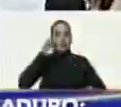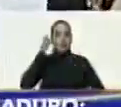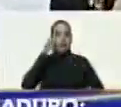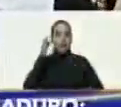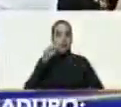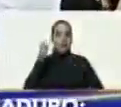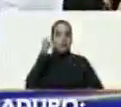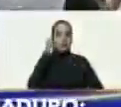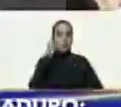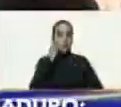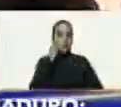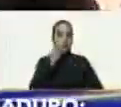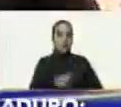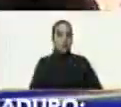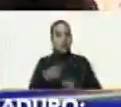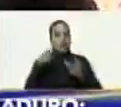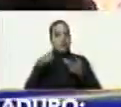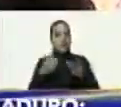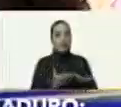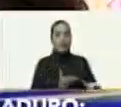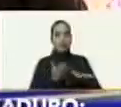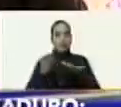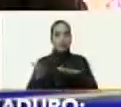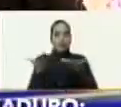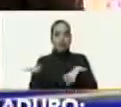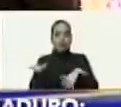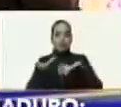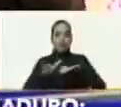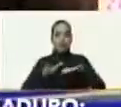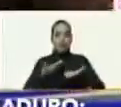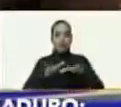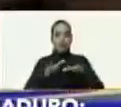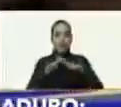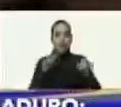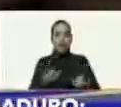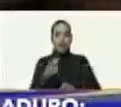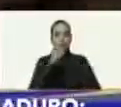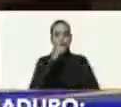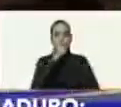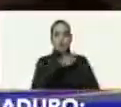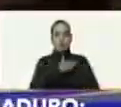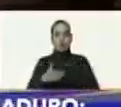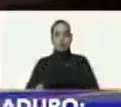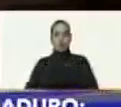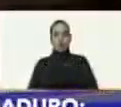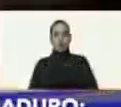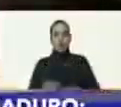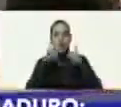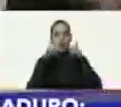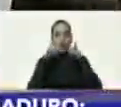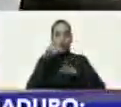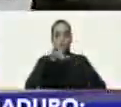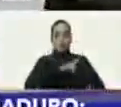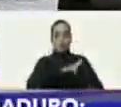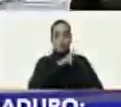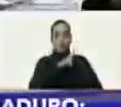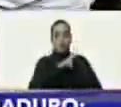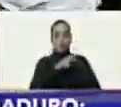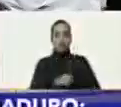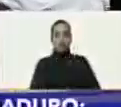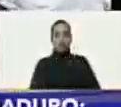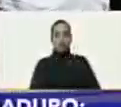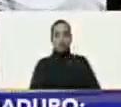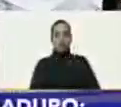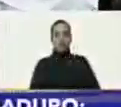de Sucre y los obsequios que entregan al mandatario venezolano. Proceden a la fotografía oficial entre el jefe de